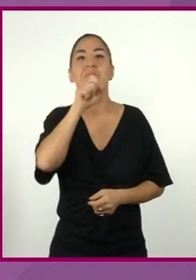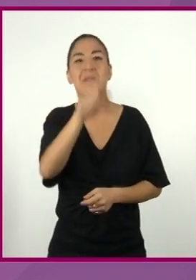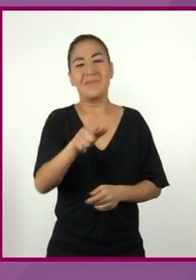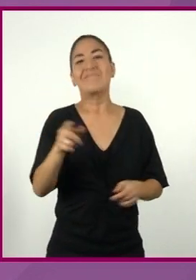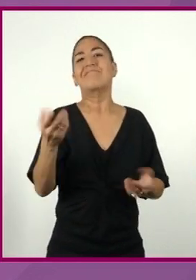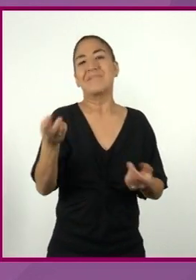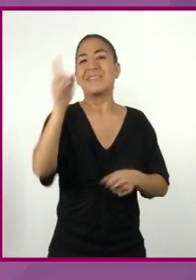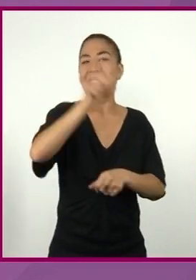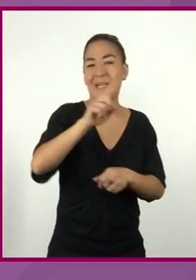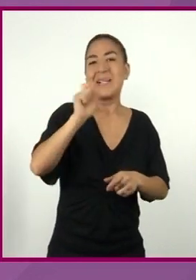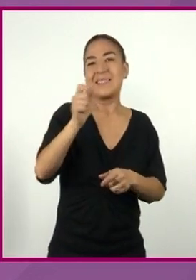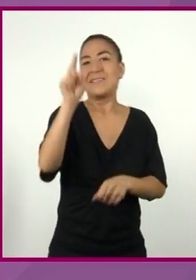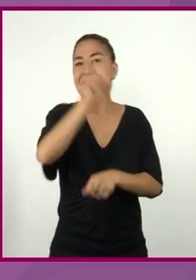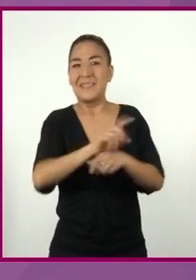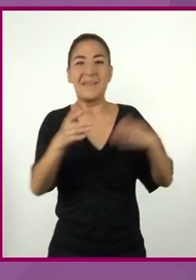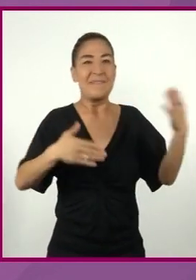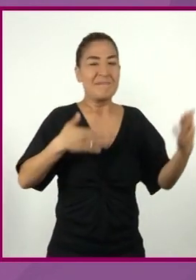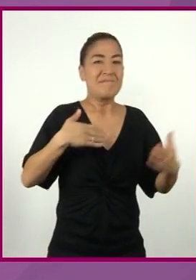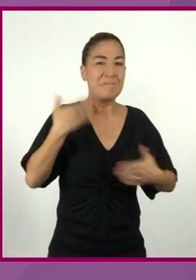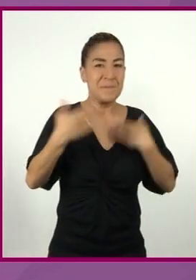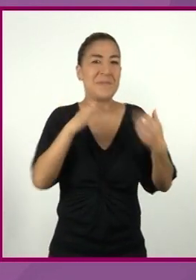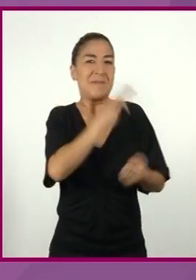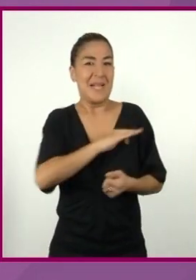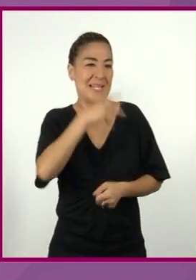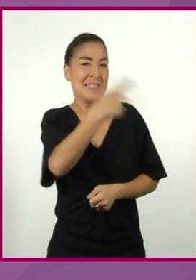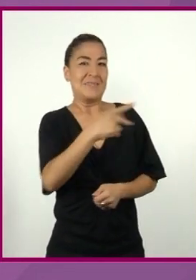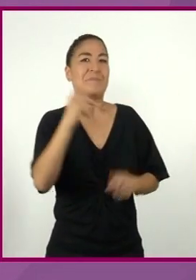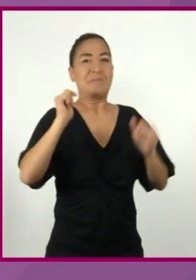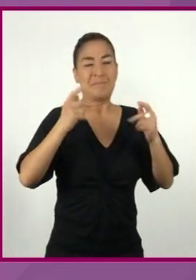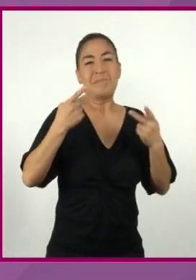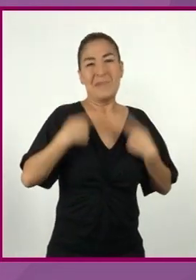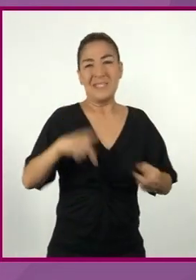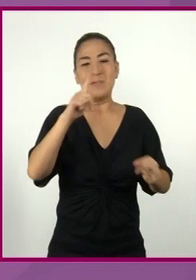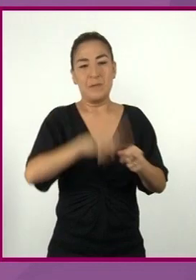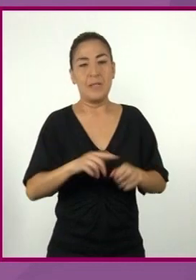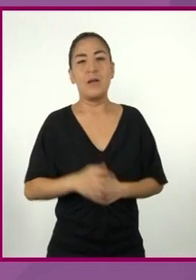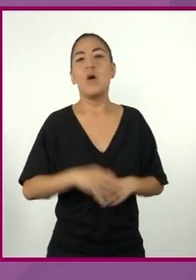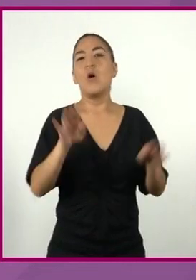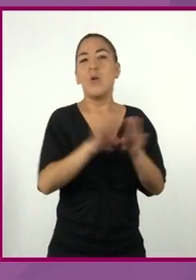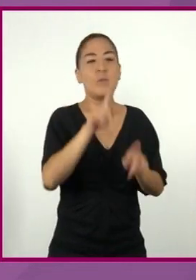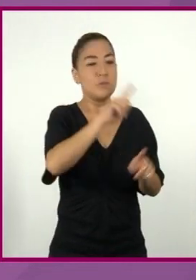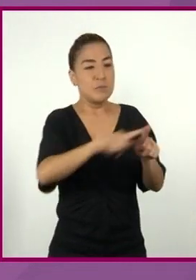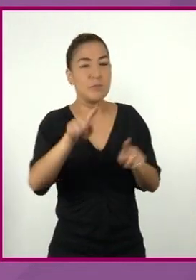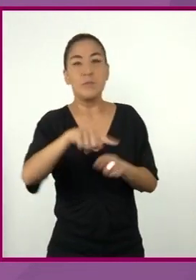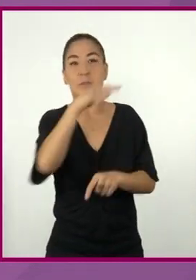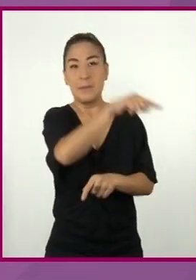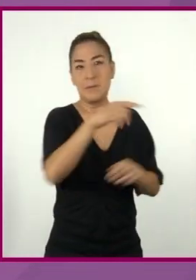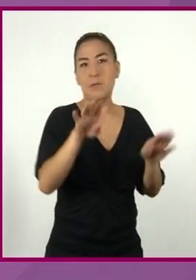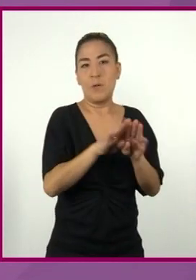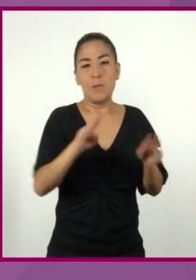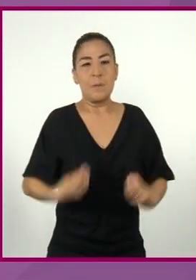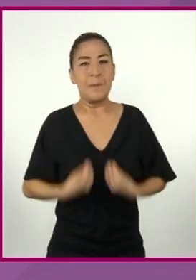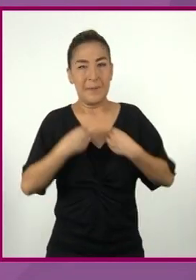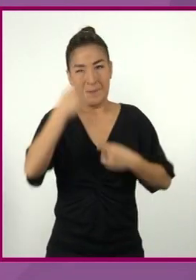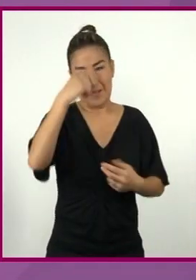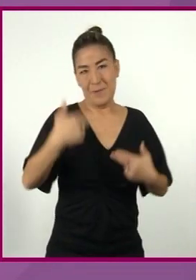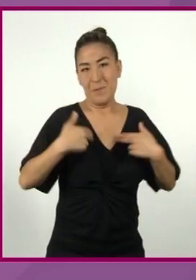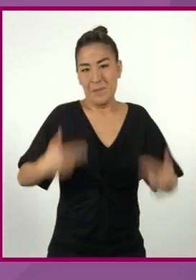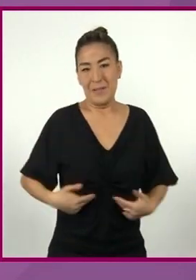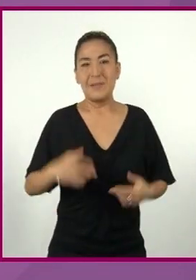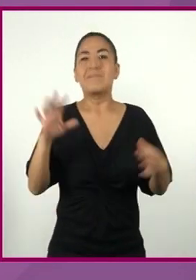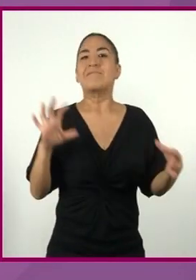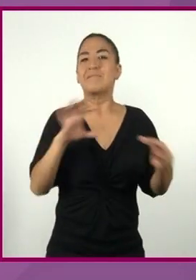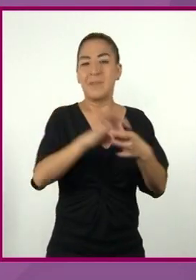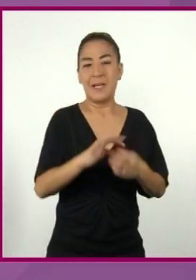momentos felices. Cualquier situación de vida puede influir para que las personas hagan aportaciones importantes para la humanidad. Oigan, ¿y si